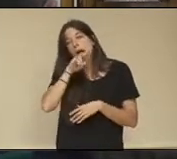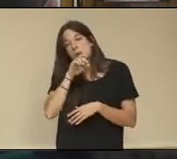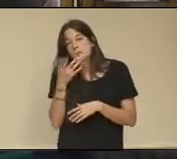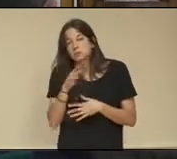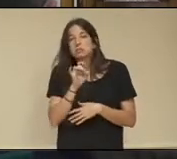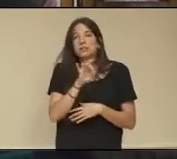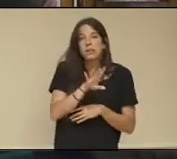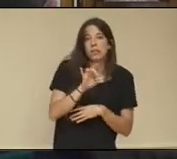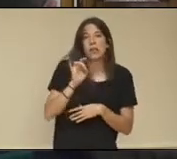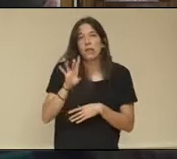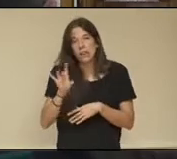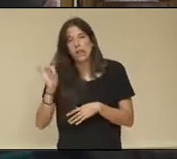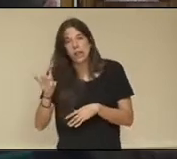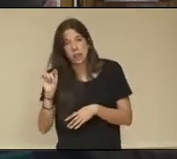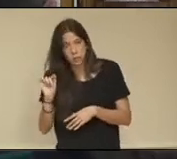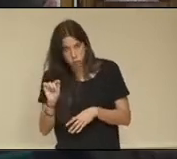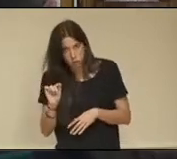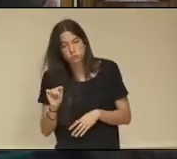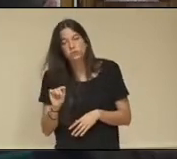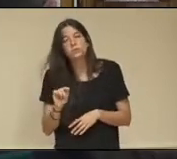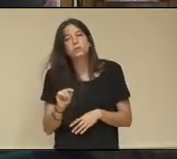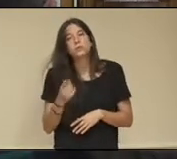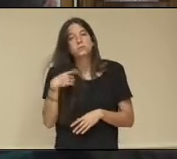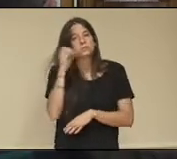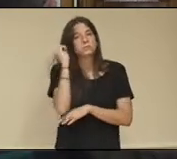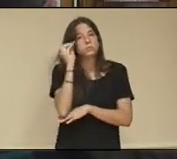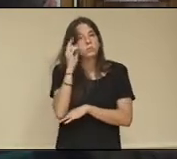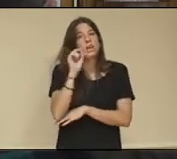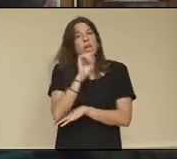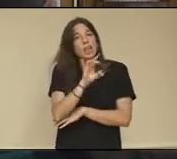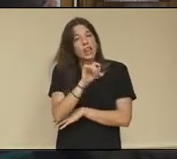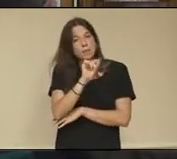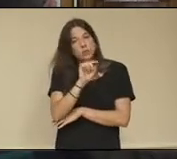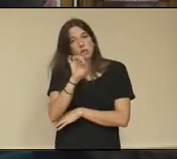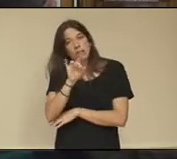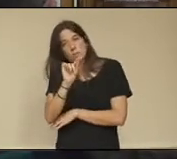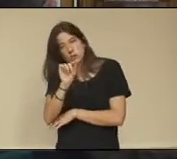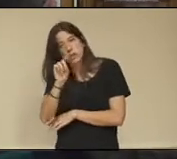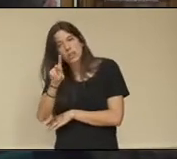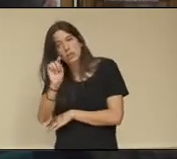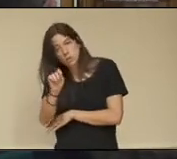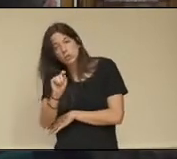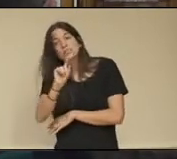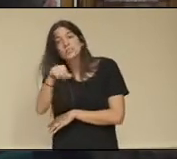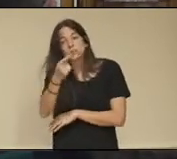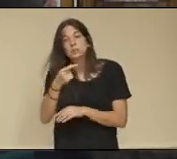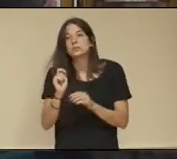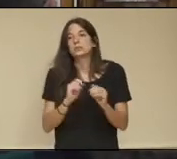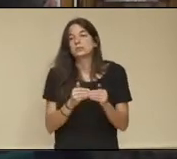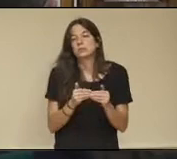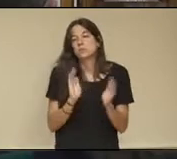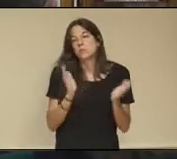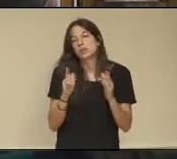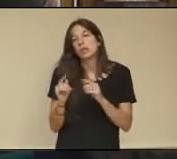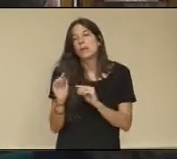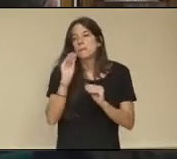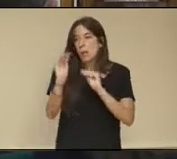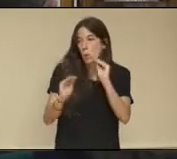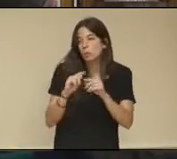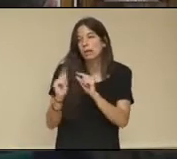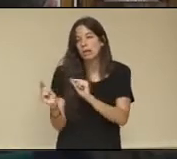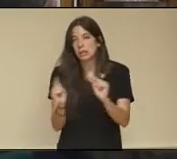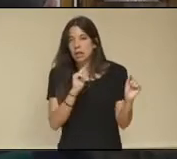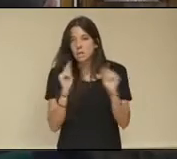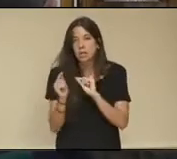uno, presentando, haciendo su presentación, y luego abriremos un turno de preguntas, debate